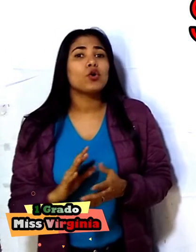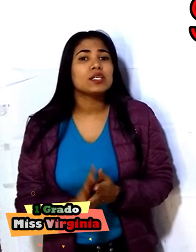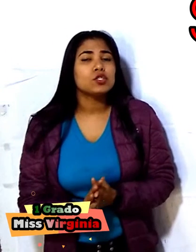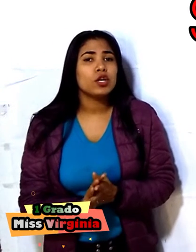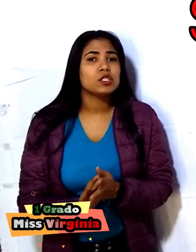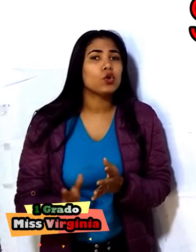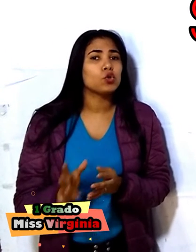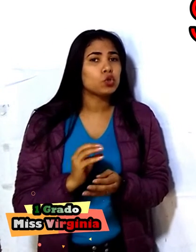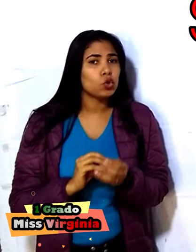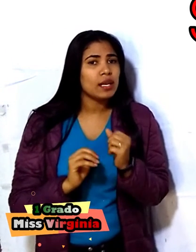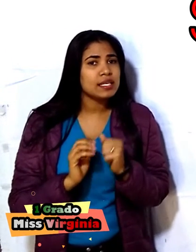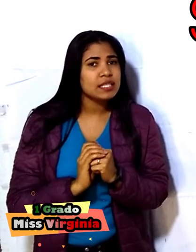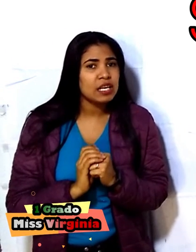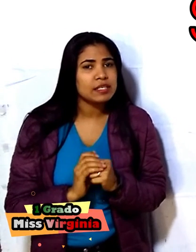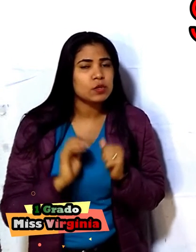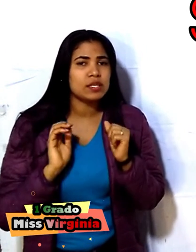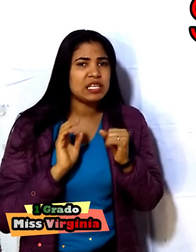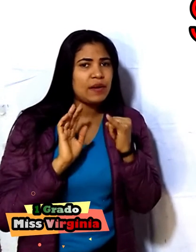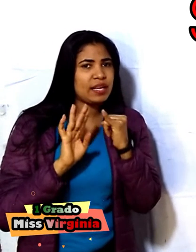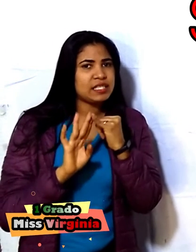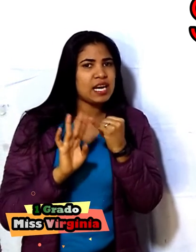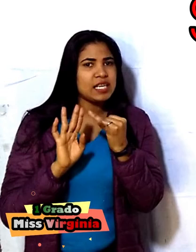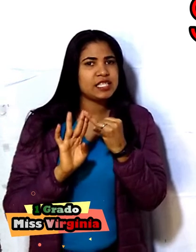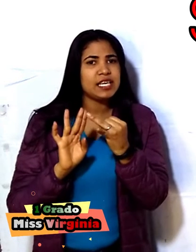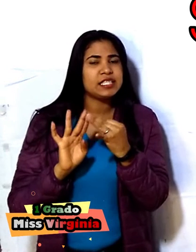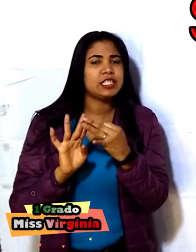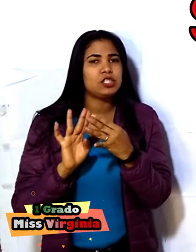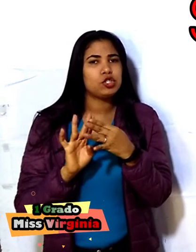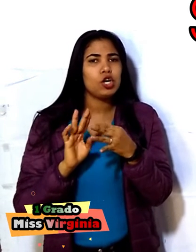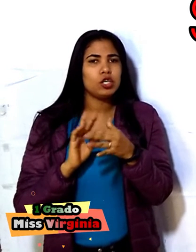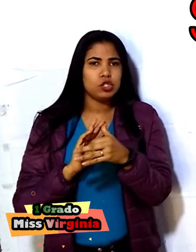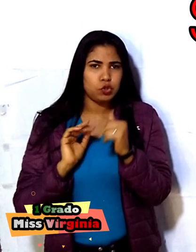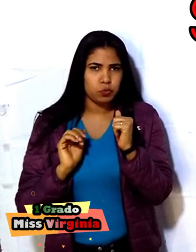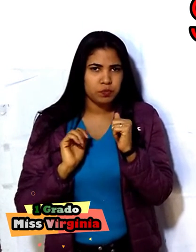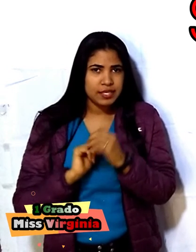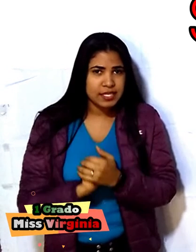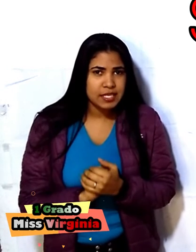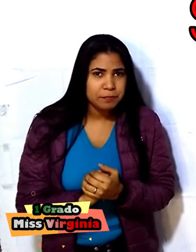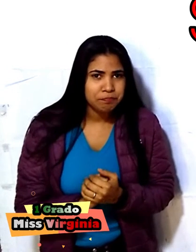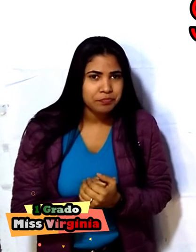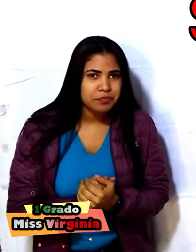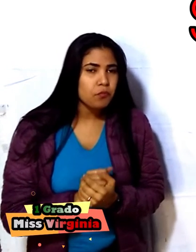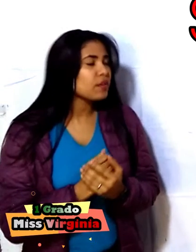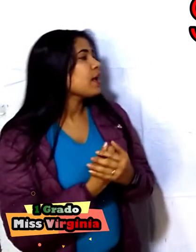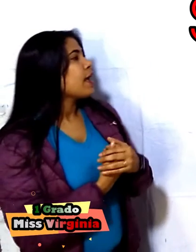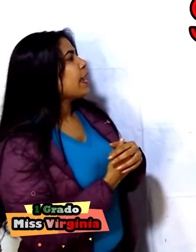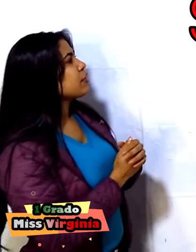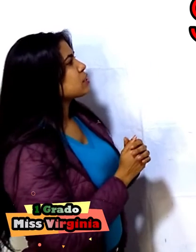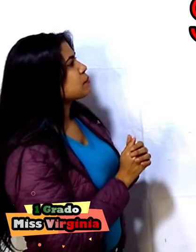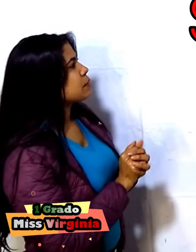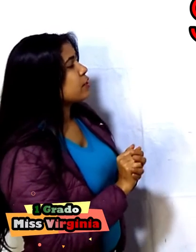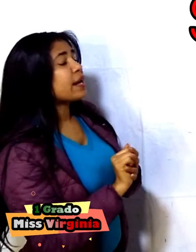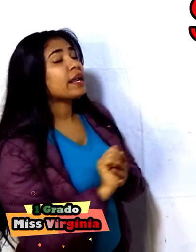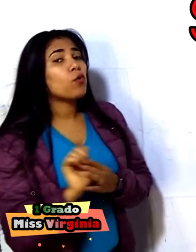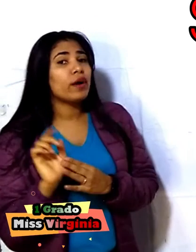unas oraciones con todas las sílabas, con la sílaba cha, che, chi, cho y chu. ¿Sí?